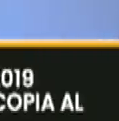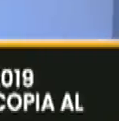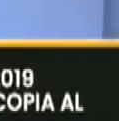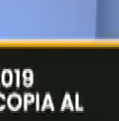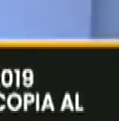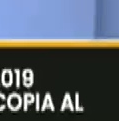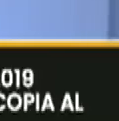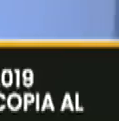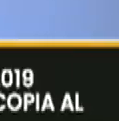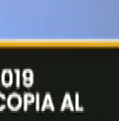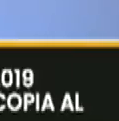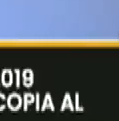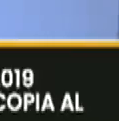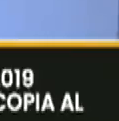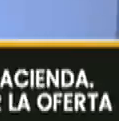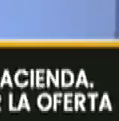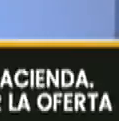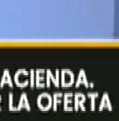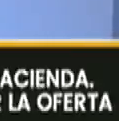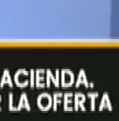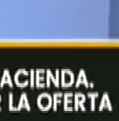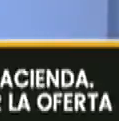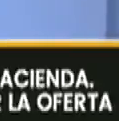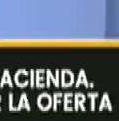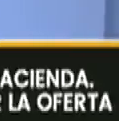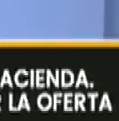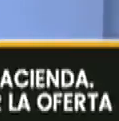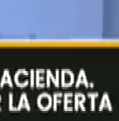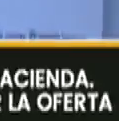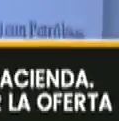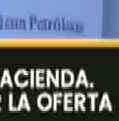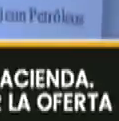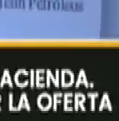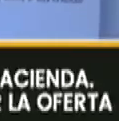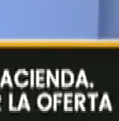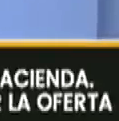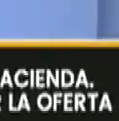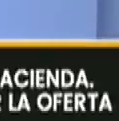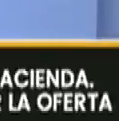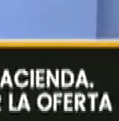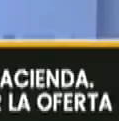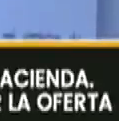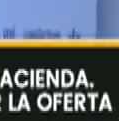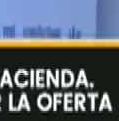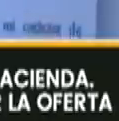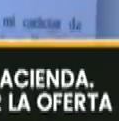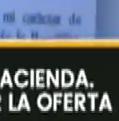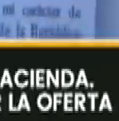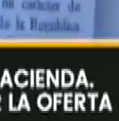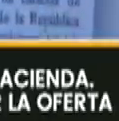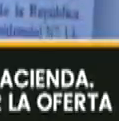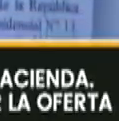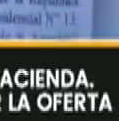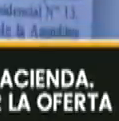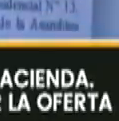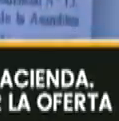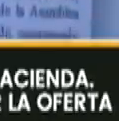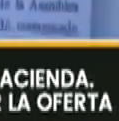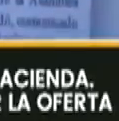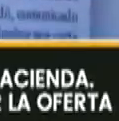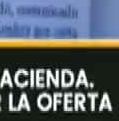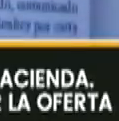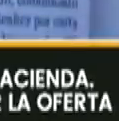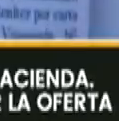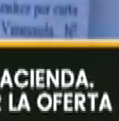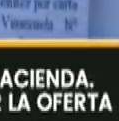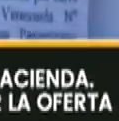de la República con copia al jefe de gabinete, con copia al ministro de Hacienda. Esa nota